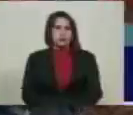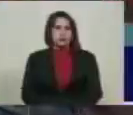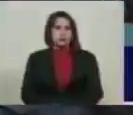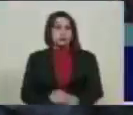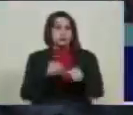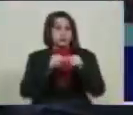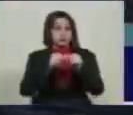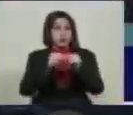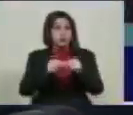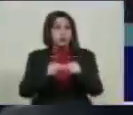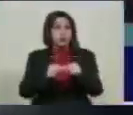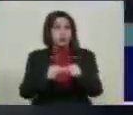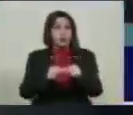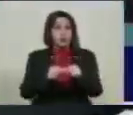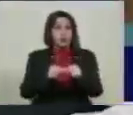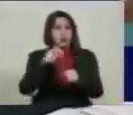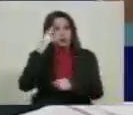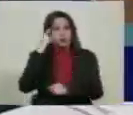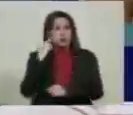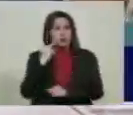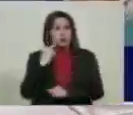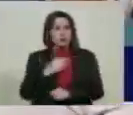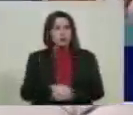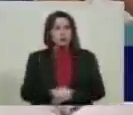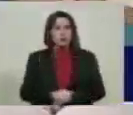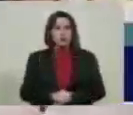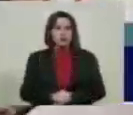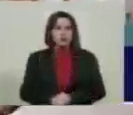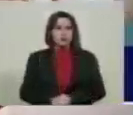Consolidar el camino del socialismo bolivariano.